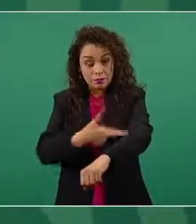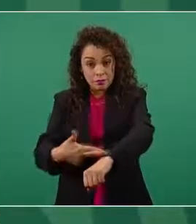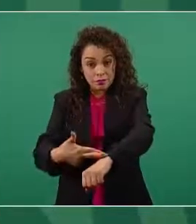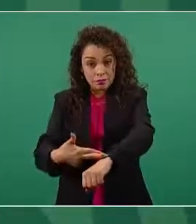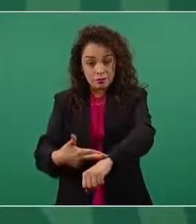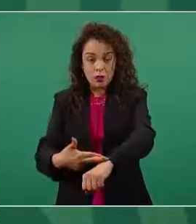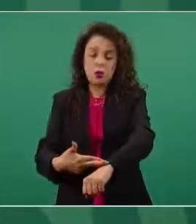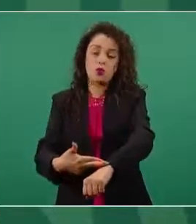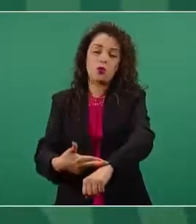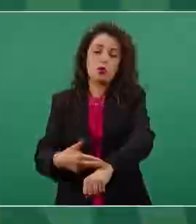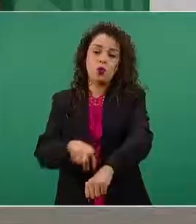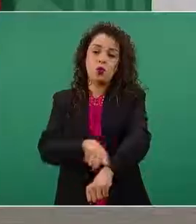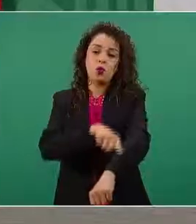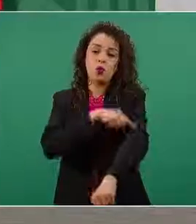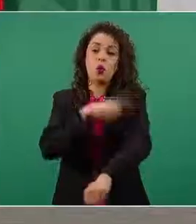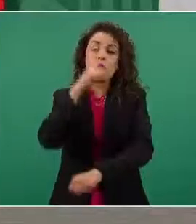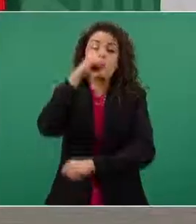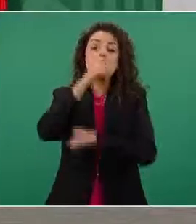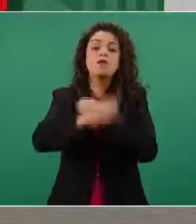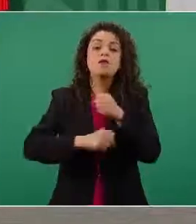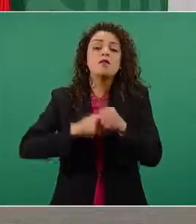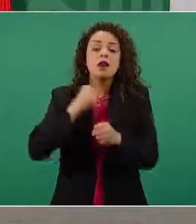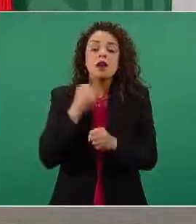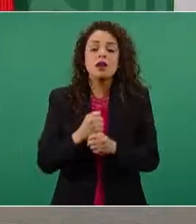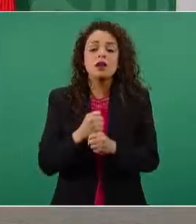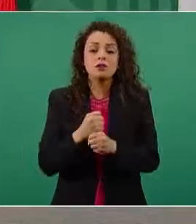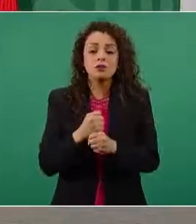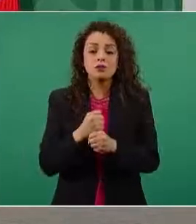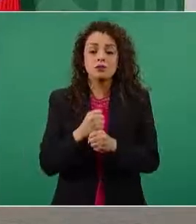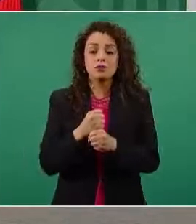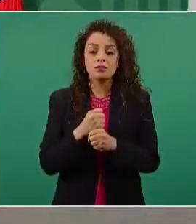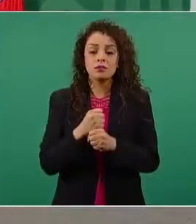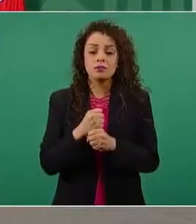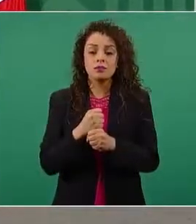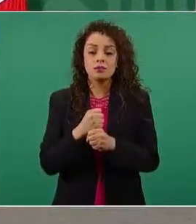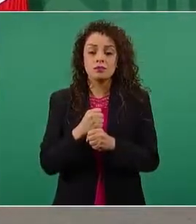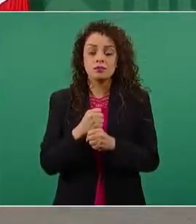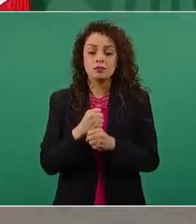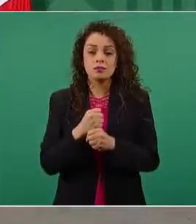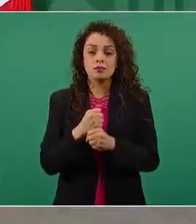Un año, y ni siquiera es vinculatorio.